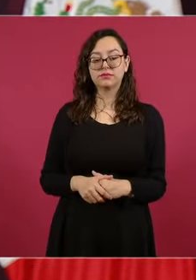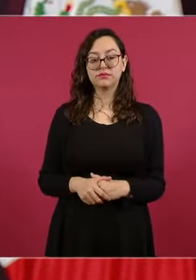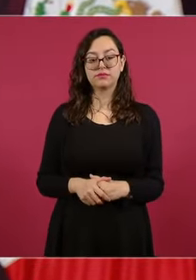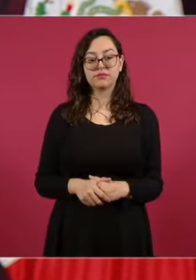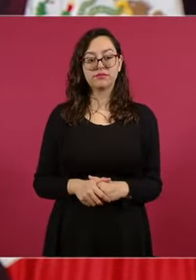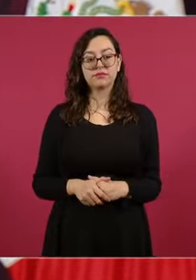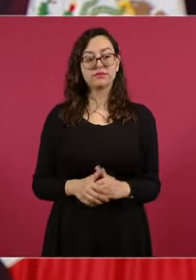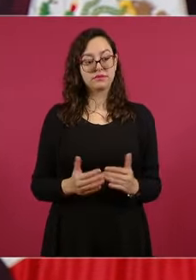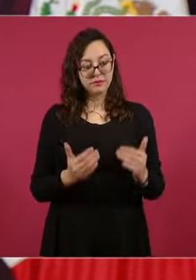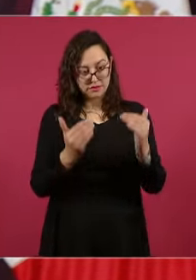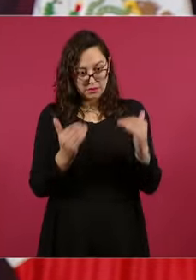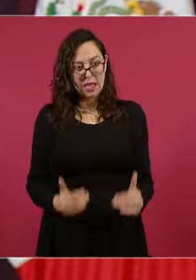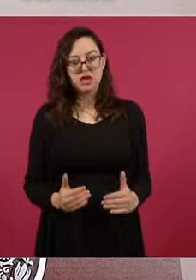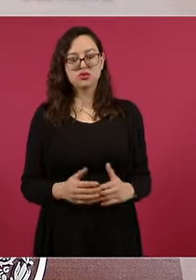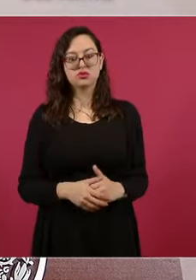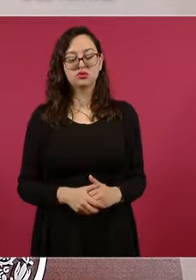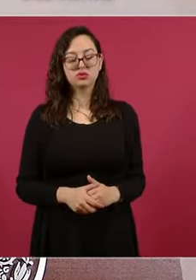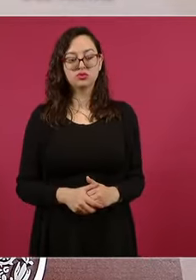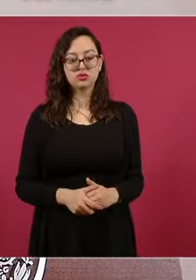es mucho, bájale,